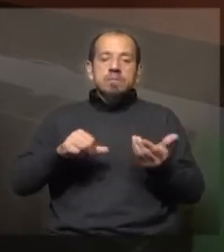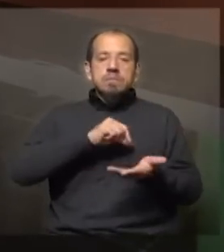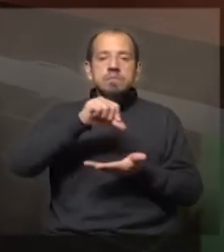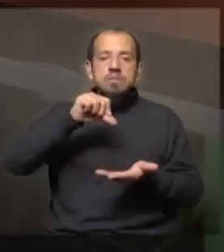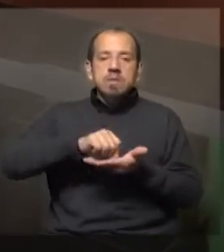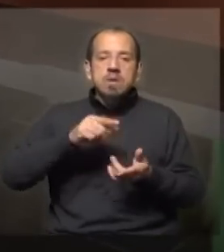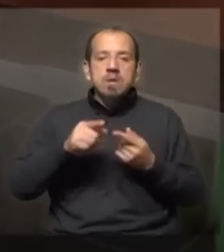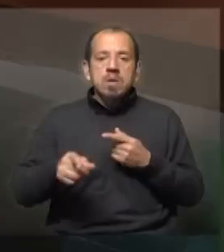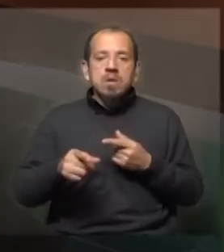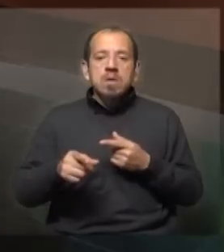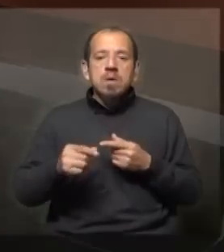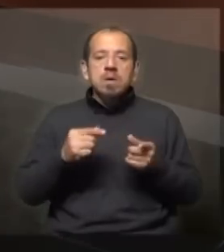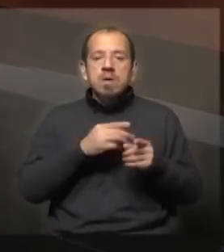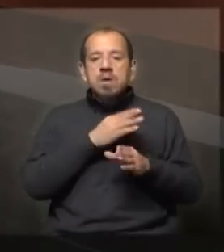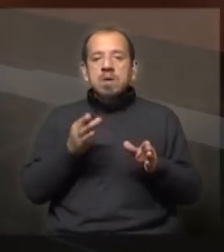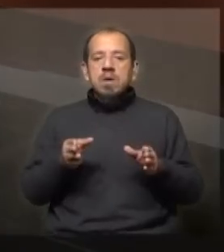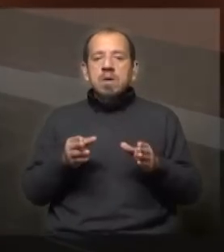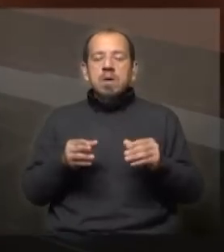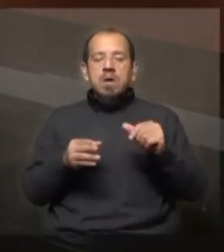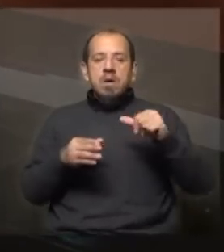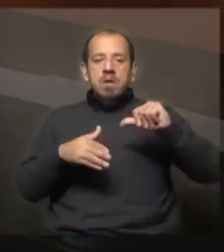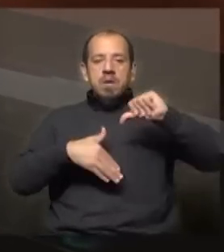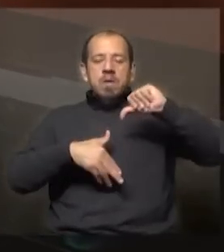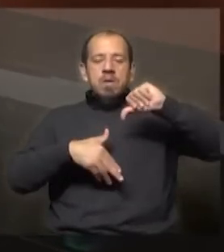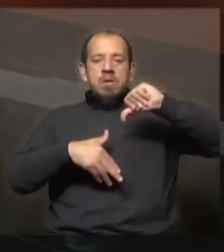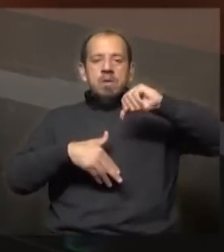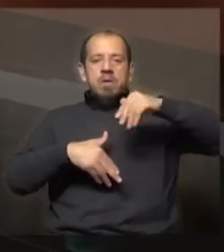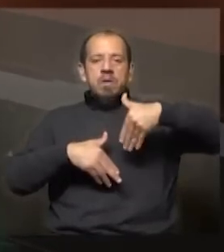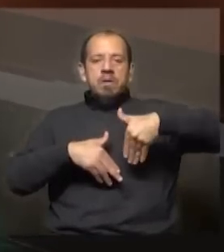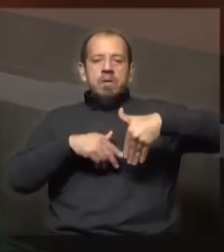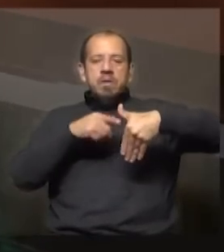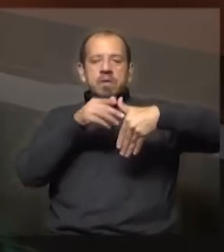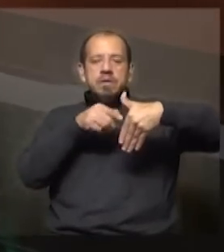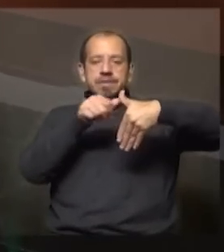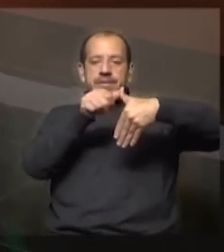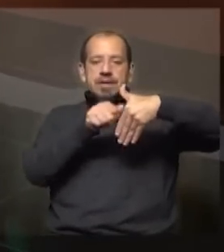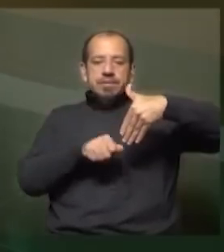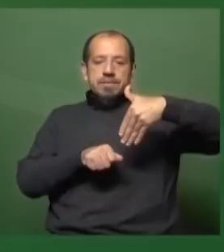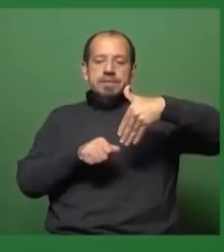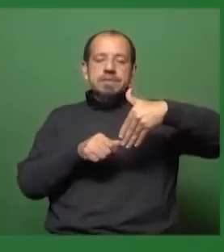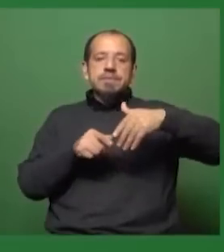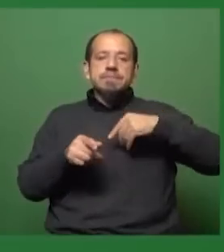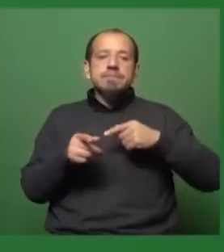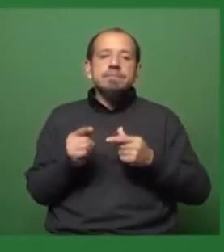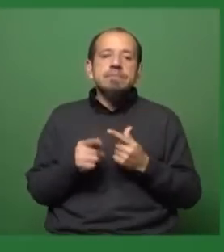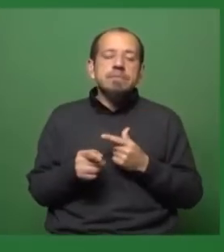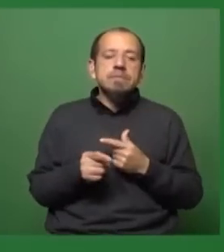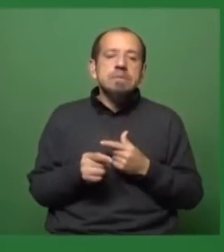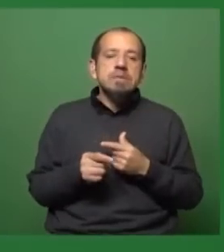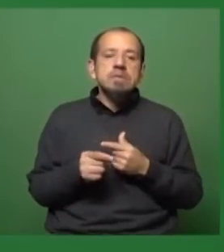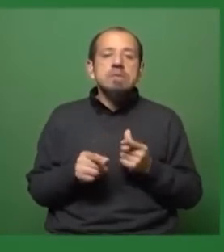en la Cuenca del Pacífico nosotros estamos en la Cuenca del Atlántico que además representa un 7% de nuestro comercio de bienes no